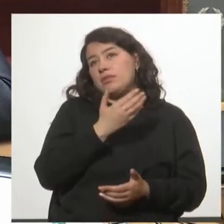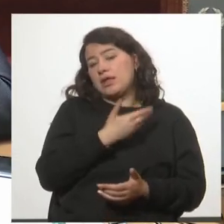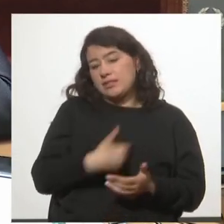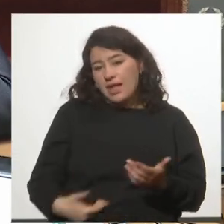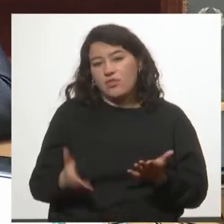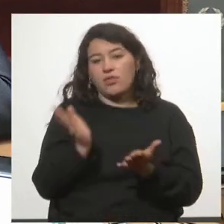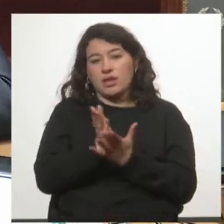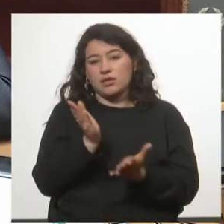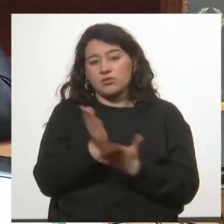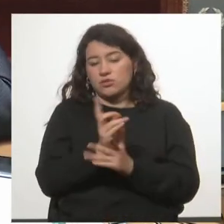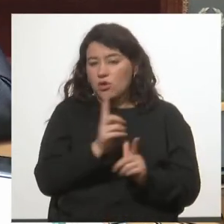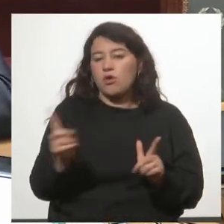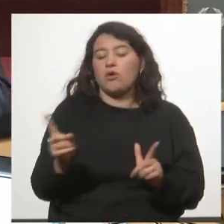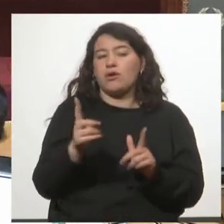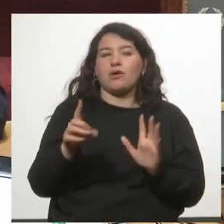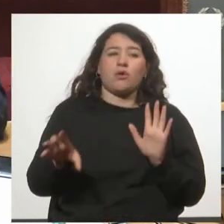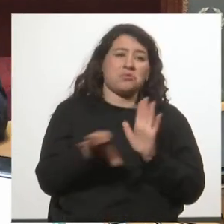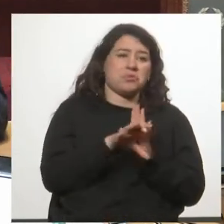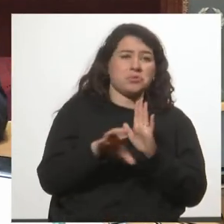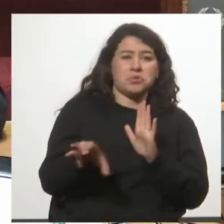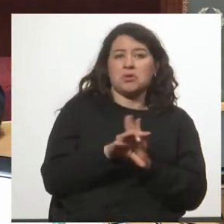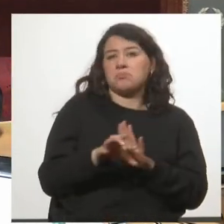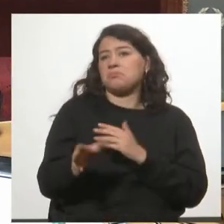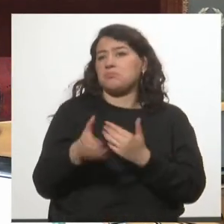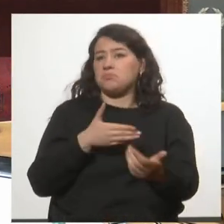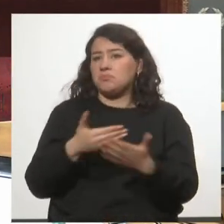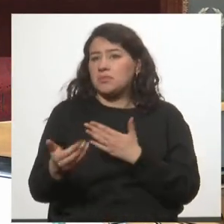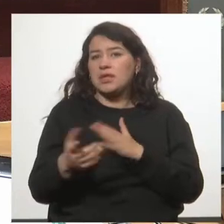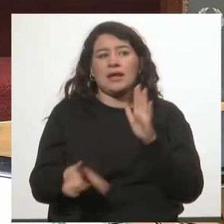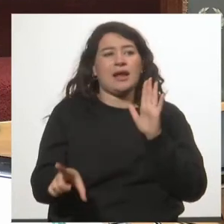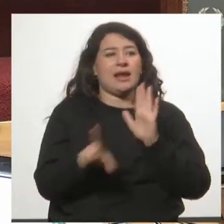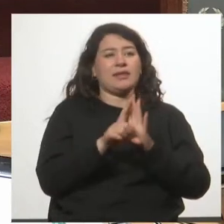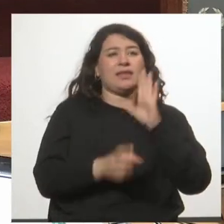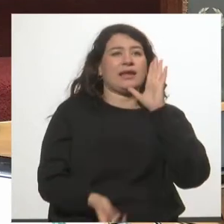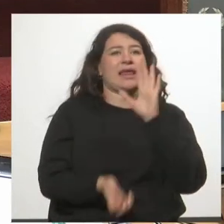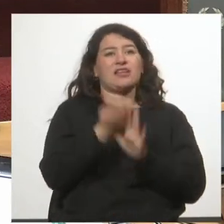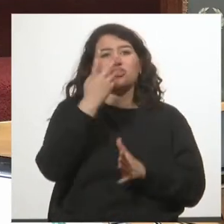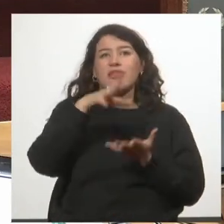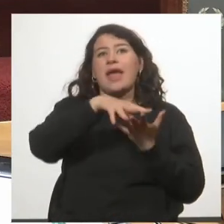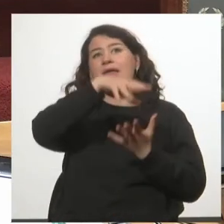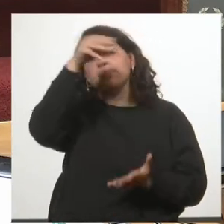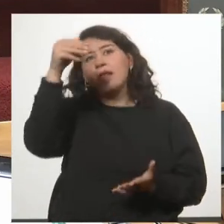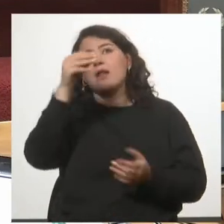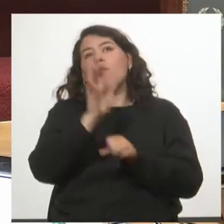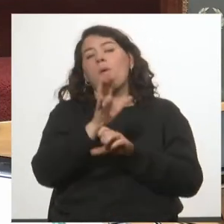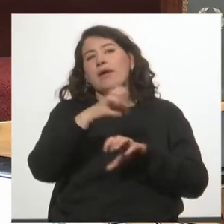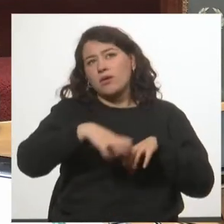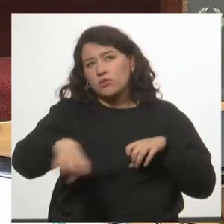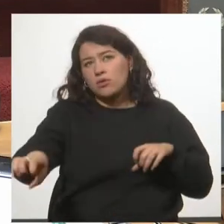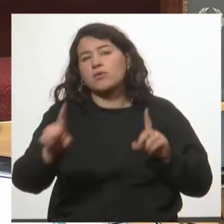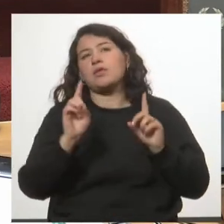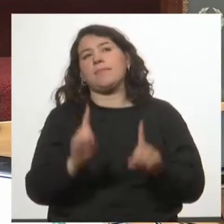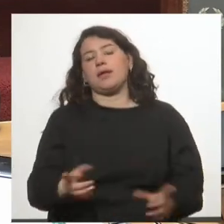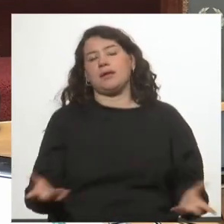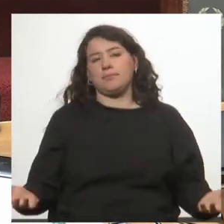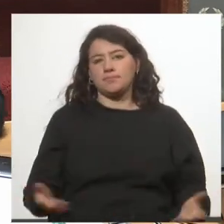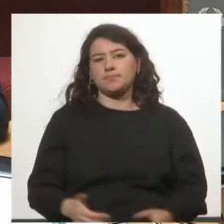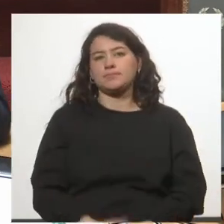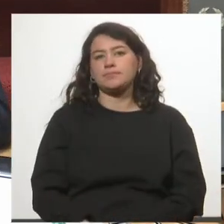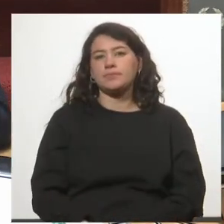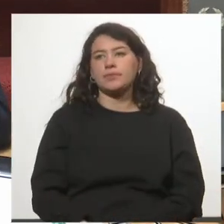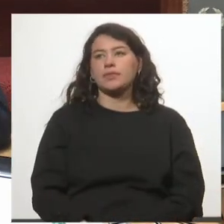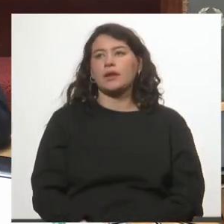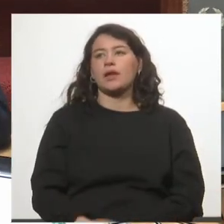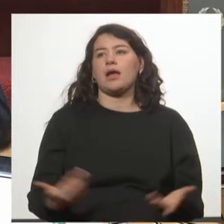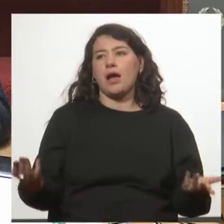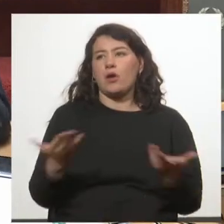y se violentó la ley de creación de antel como ente autónomo y ahora